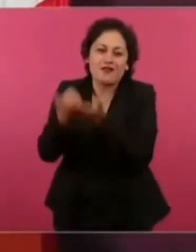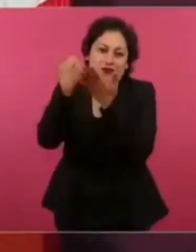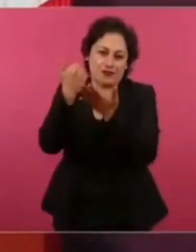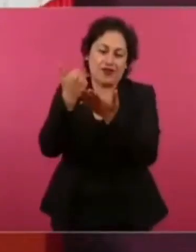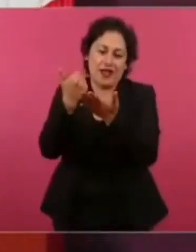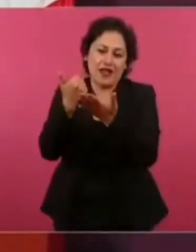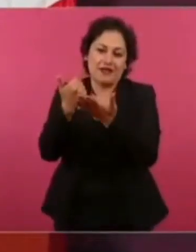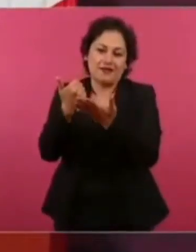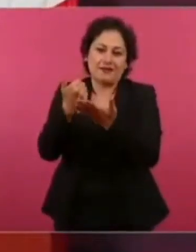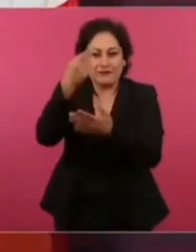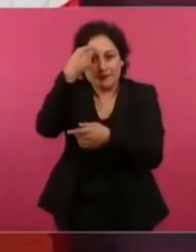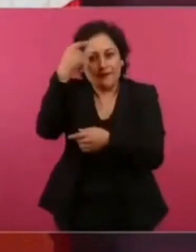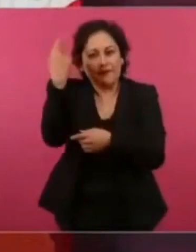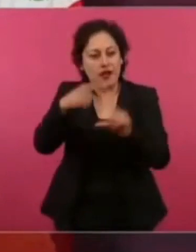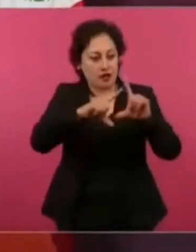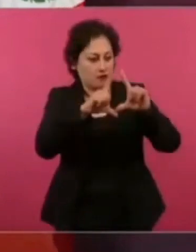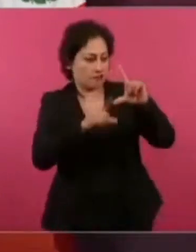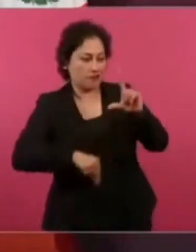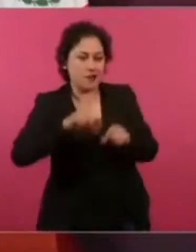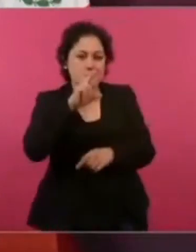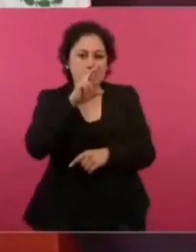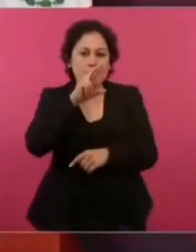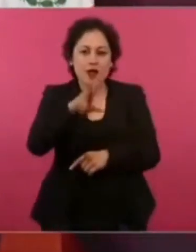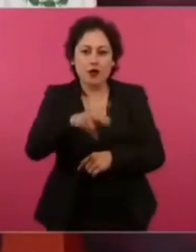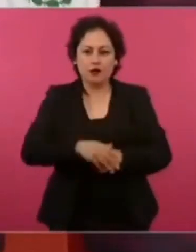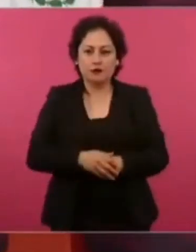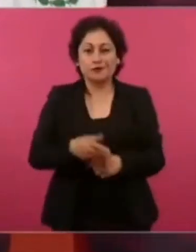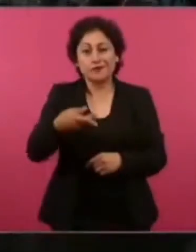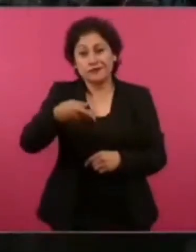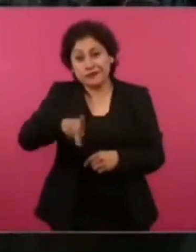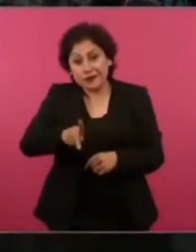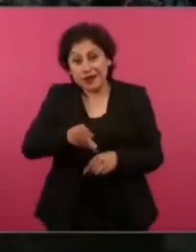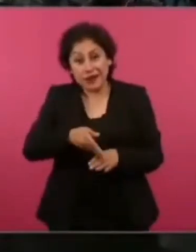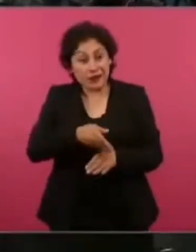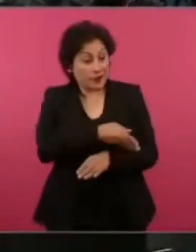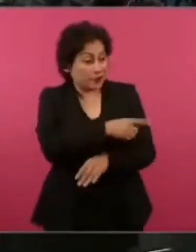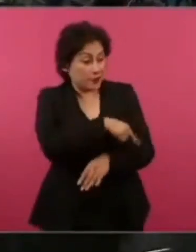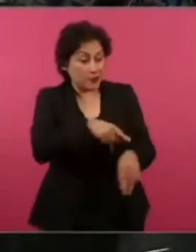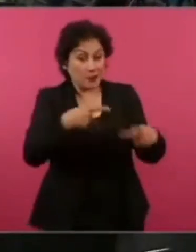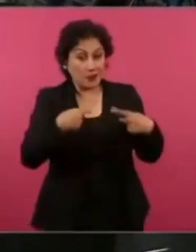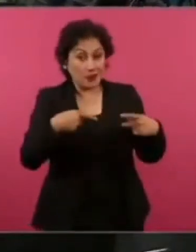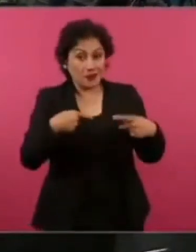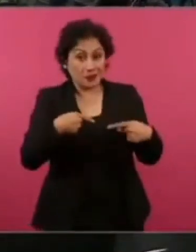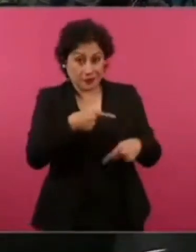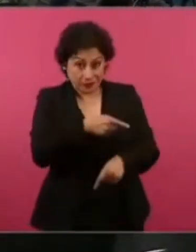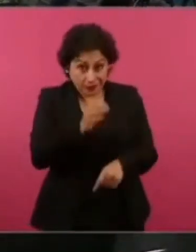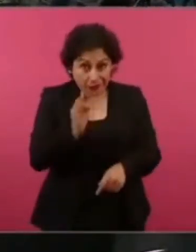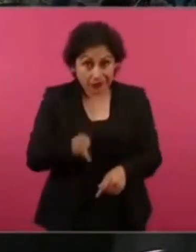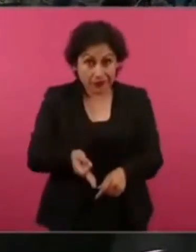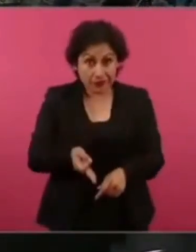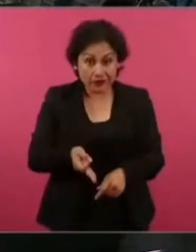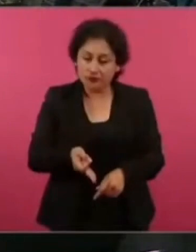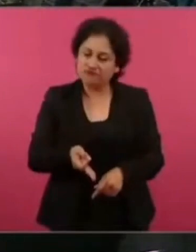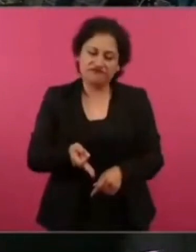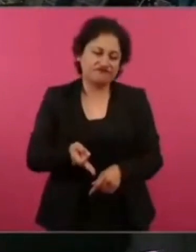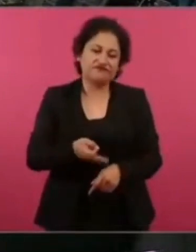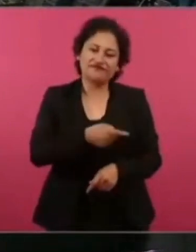nuestros adversarios, porque ellos tienen un propósito: